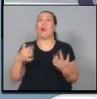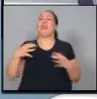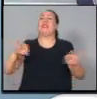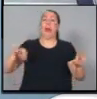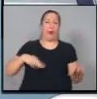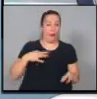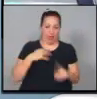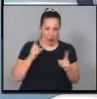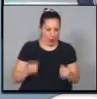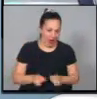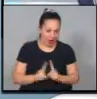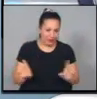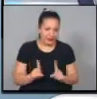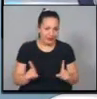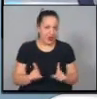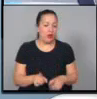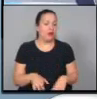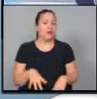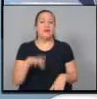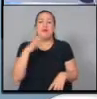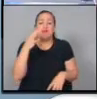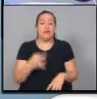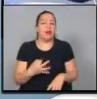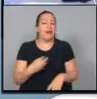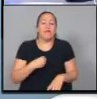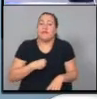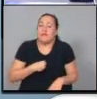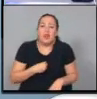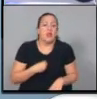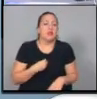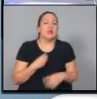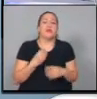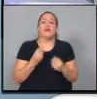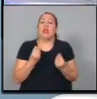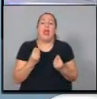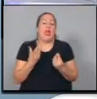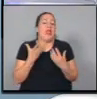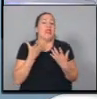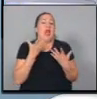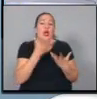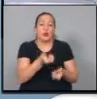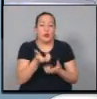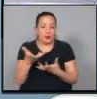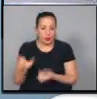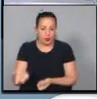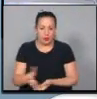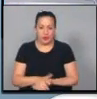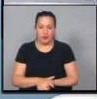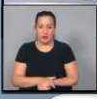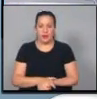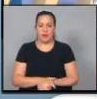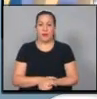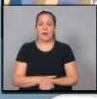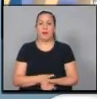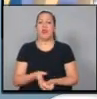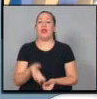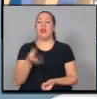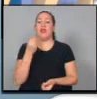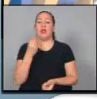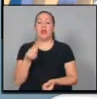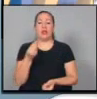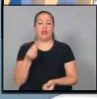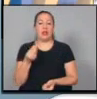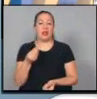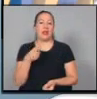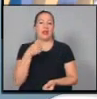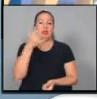voluntarios. O sea, es algo puramente vocacional y que tiene que ver con la solidaridad. Pura, claro. Pura y exclusivamente. ¿Qué hacen estos bomberos? Tienen otro